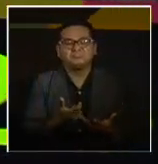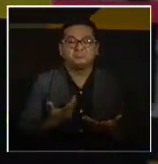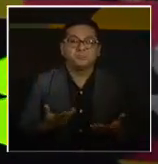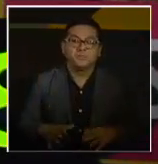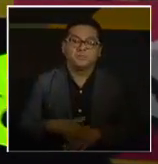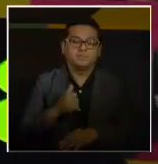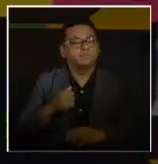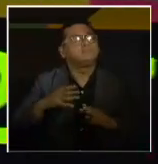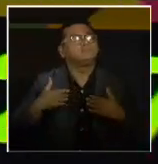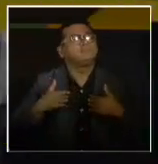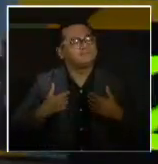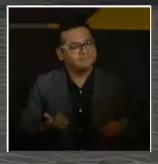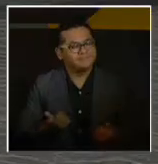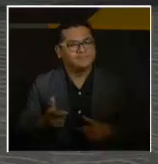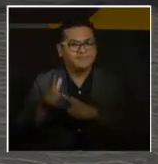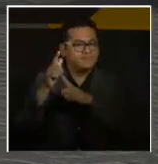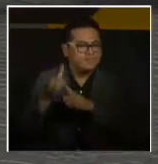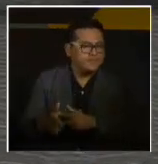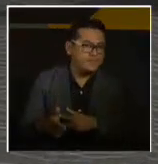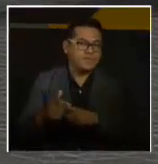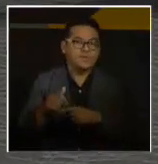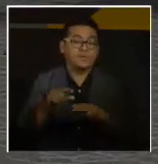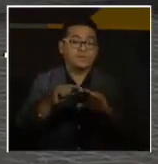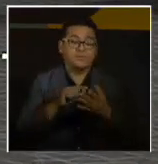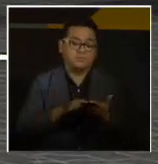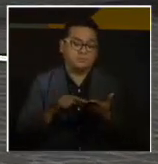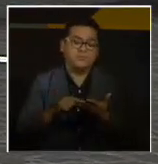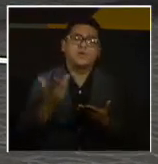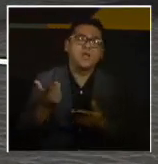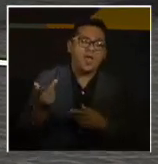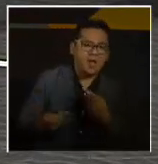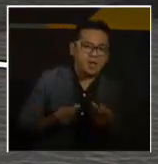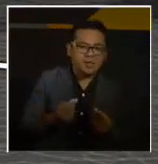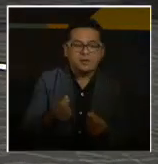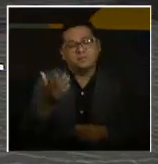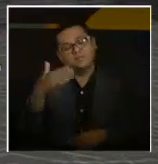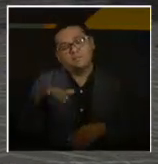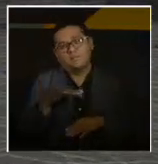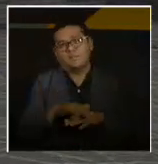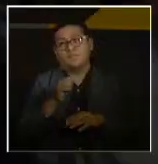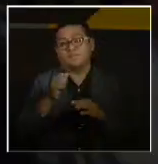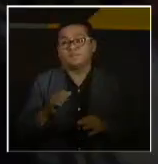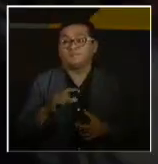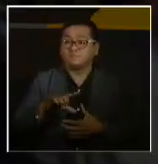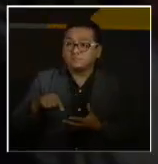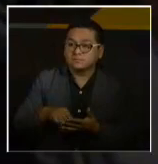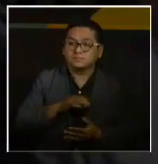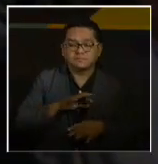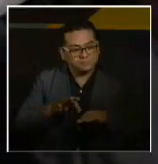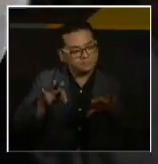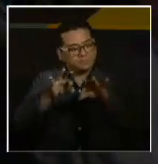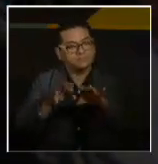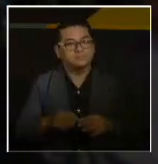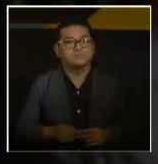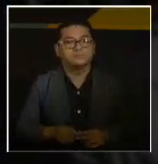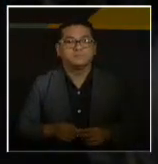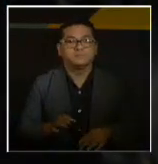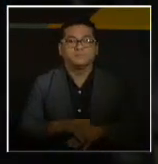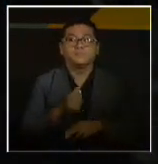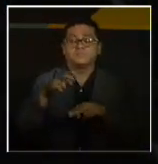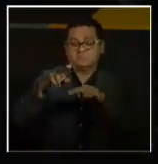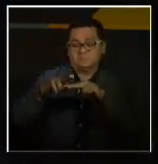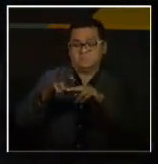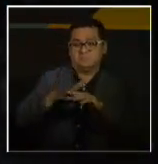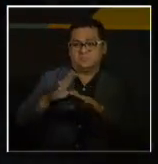Van a tener la capacidad de seguir la aplicación del dinero, sobre todo la fiscalización y lo más importante,